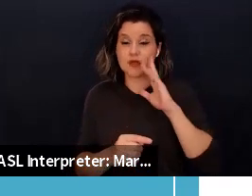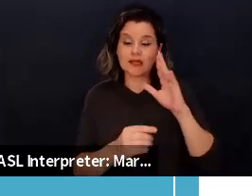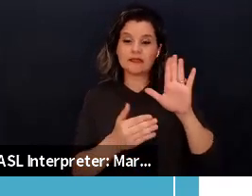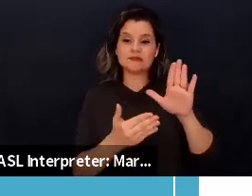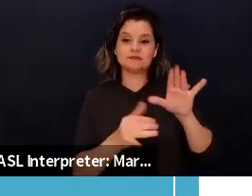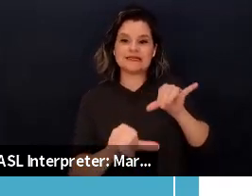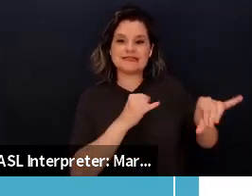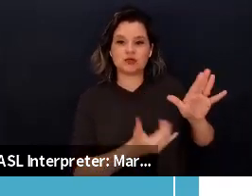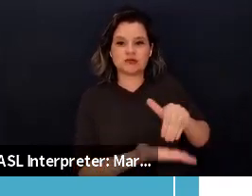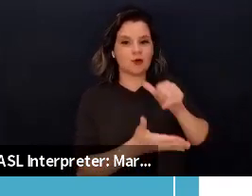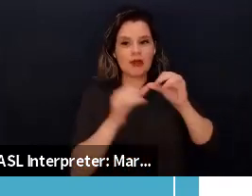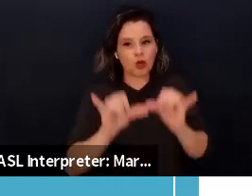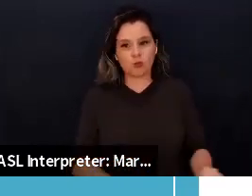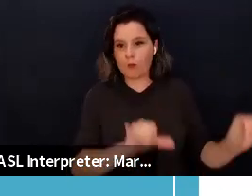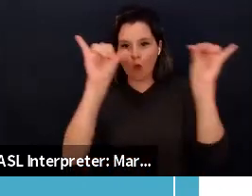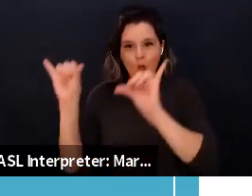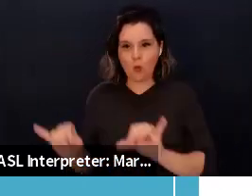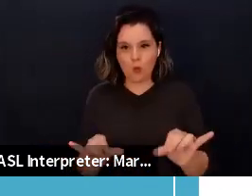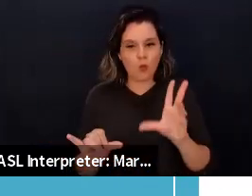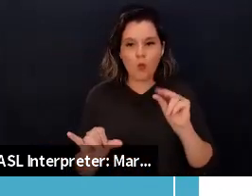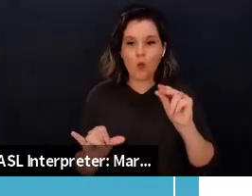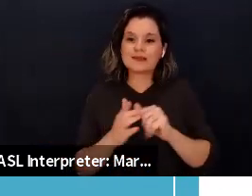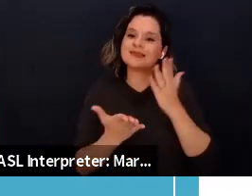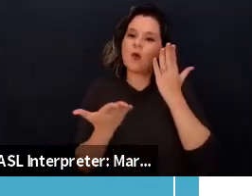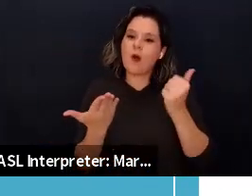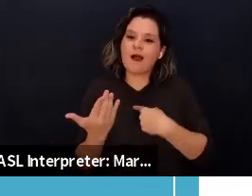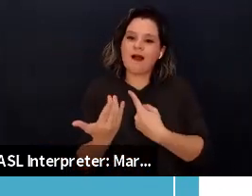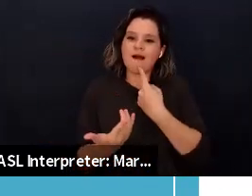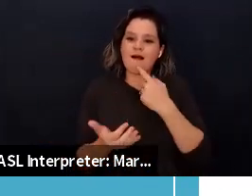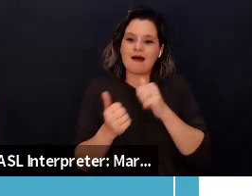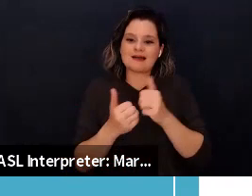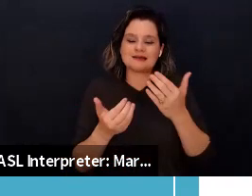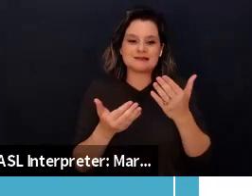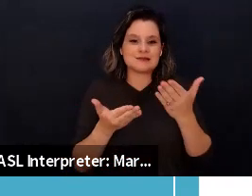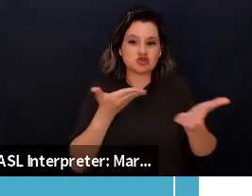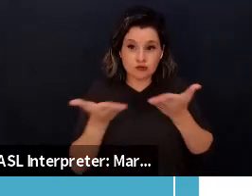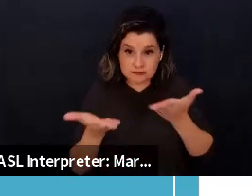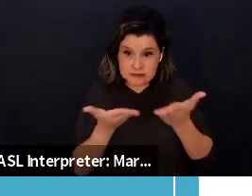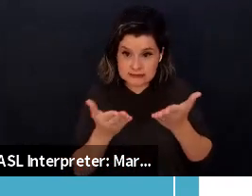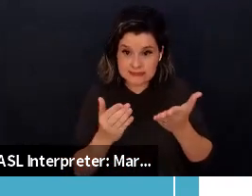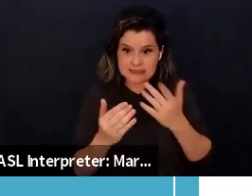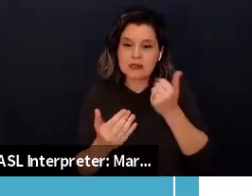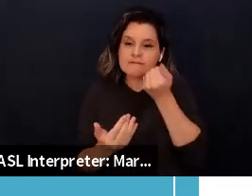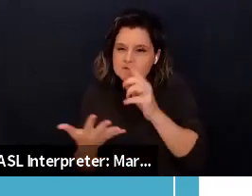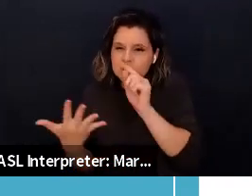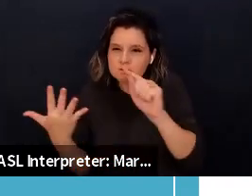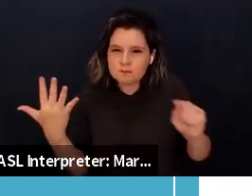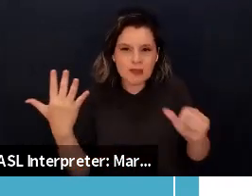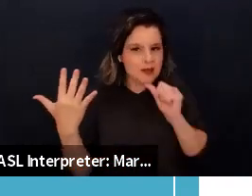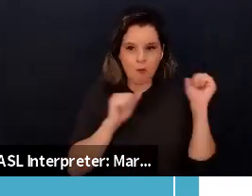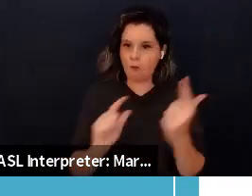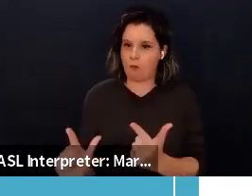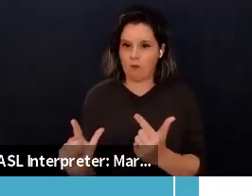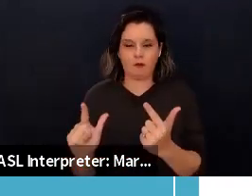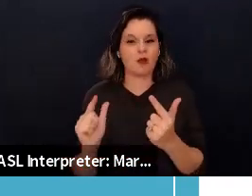son uniformes. Y por eso yo digo que estos servicios existen en algunos lugares, pero no en todos.